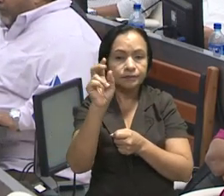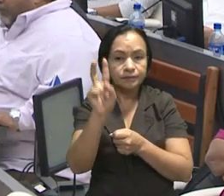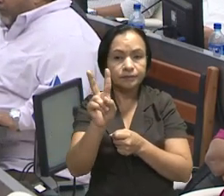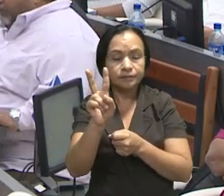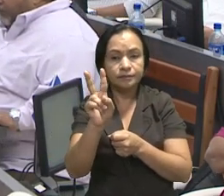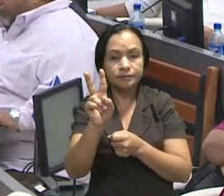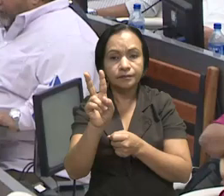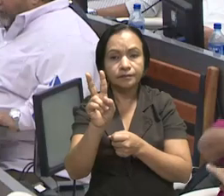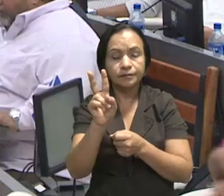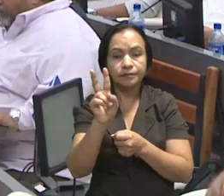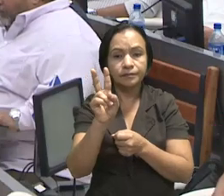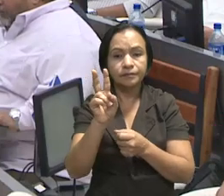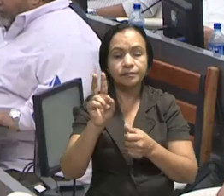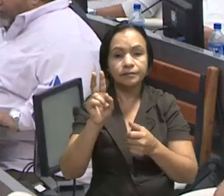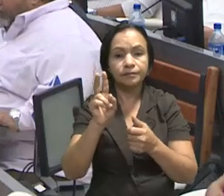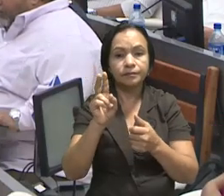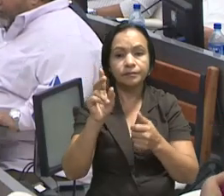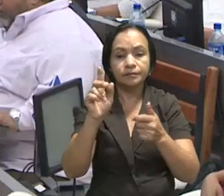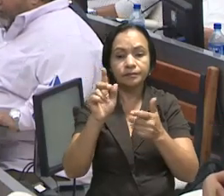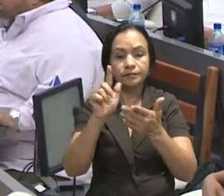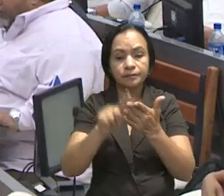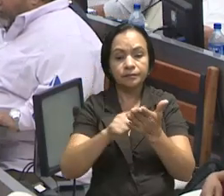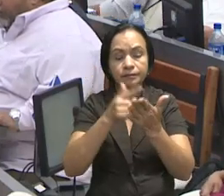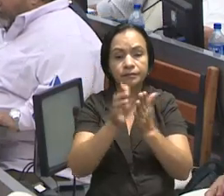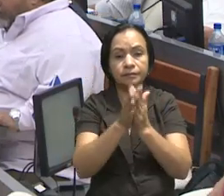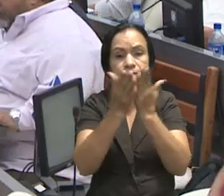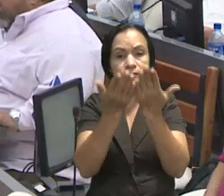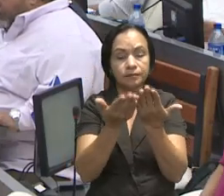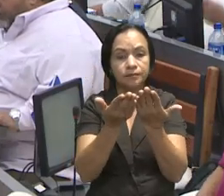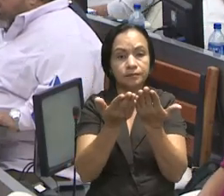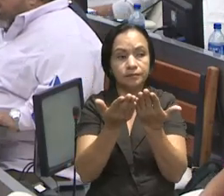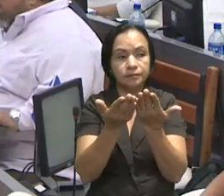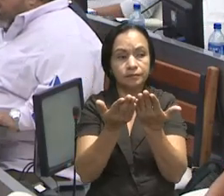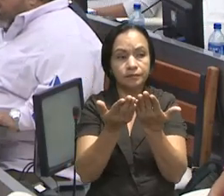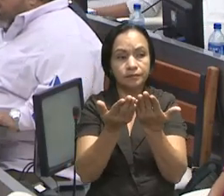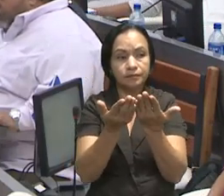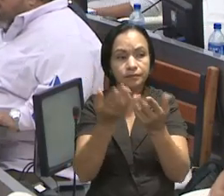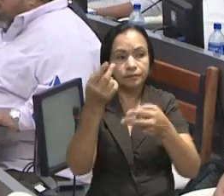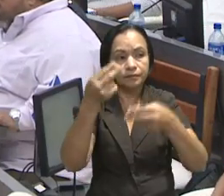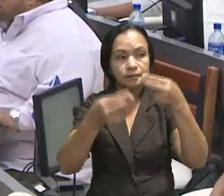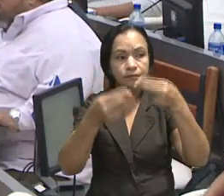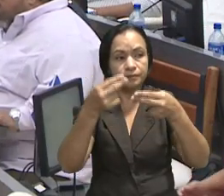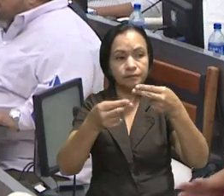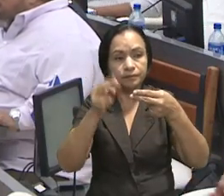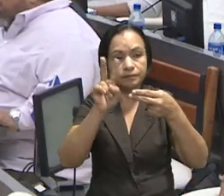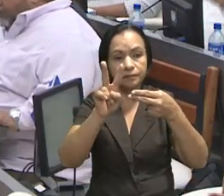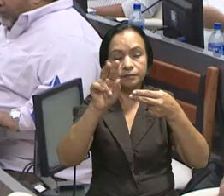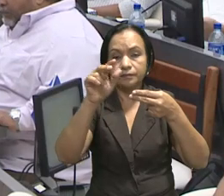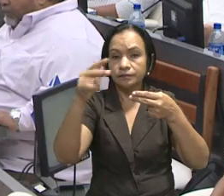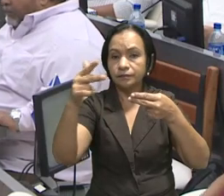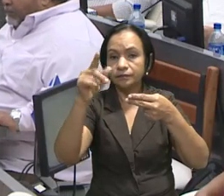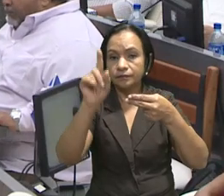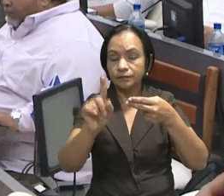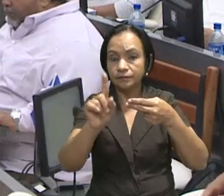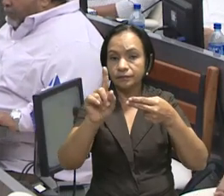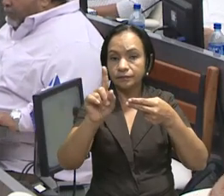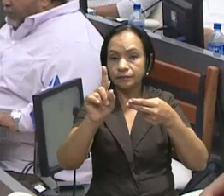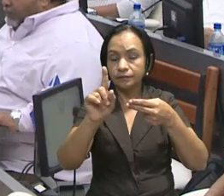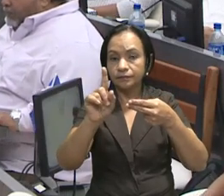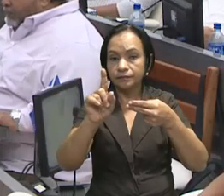1982, en la Gaceta Publicada número 281.